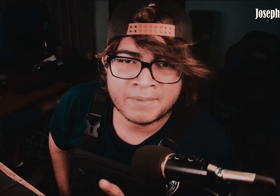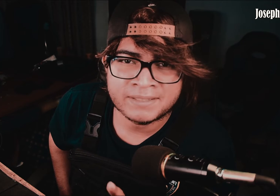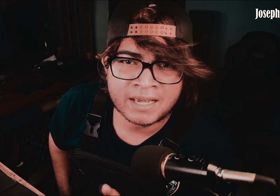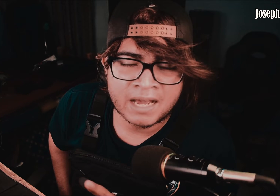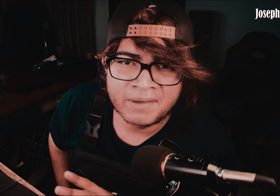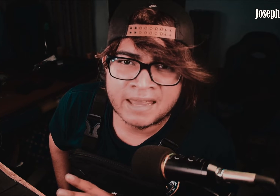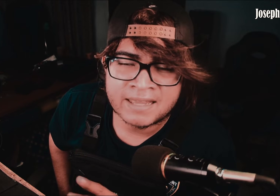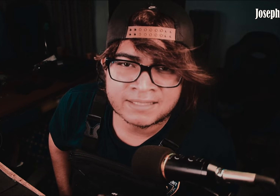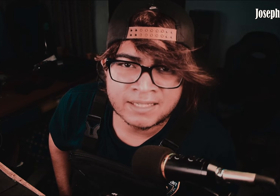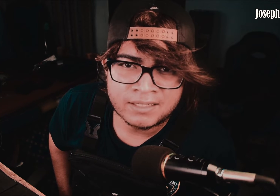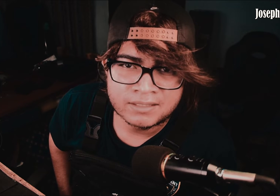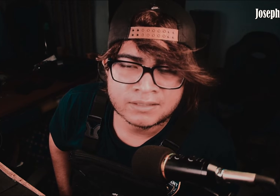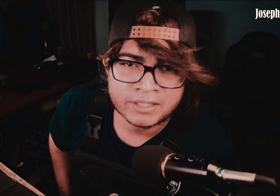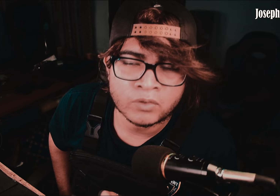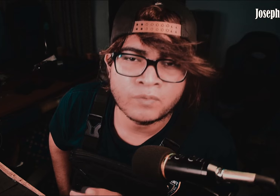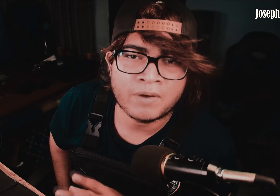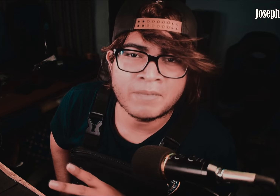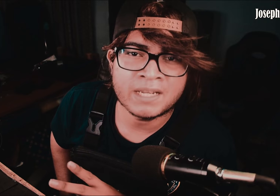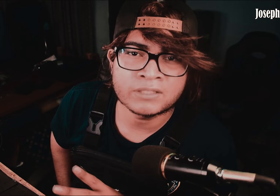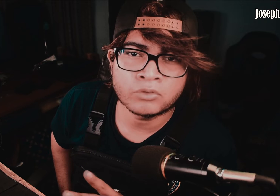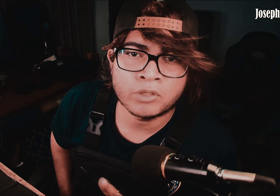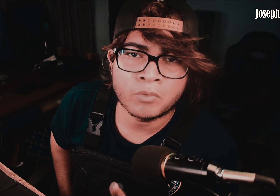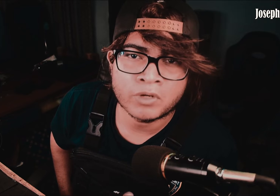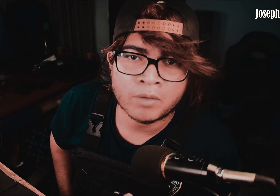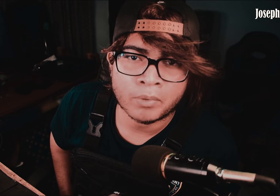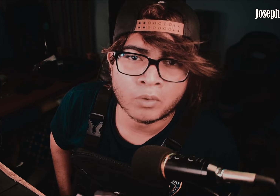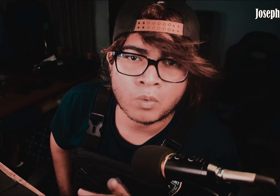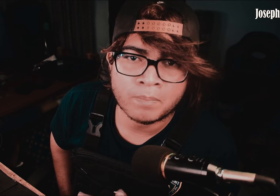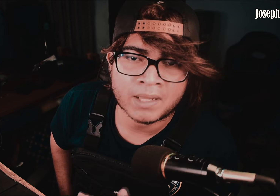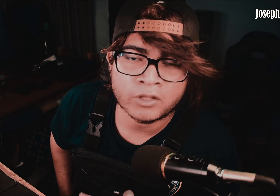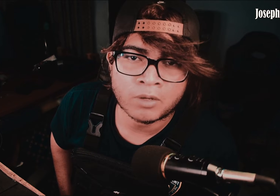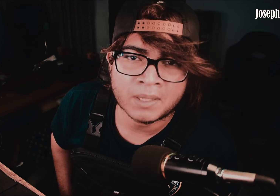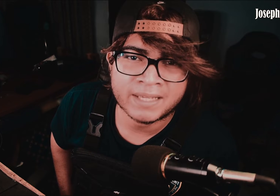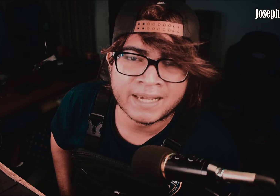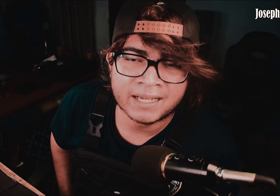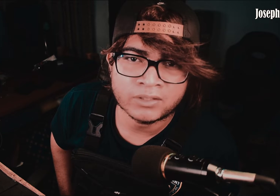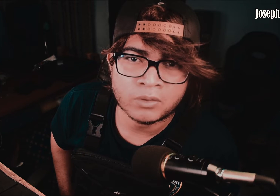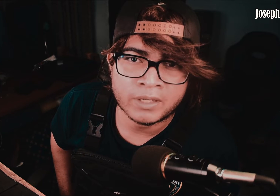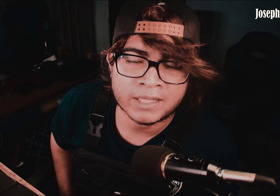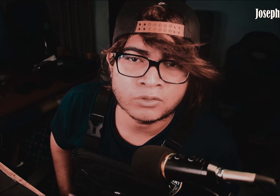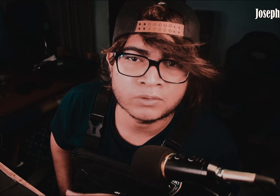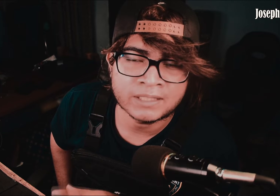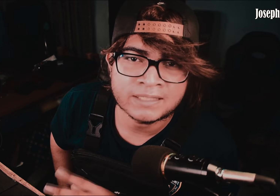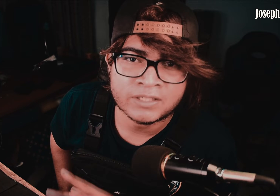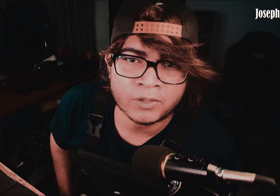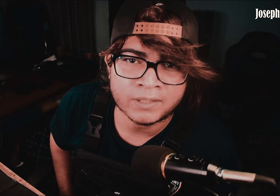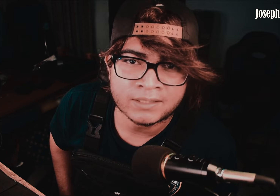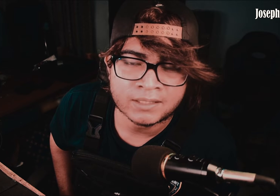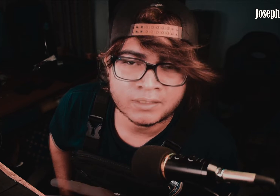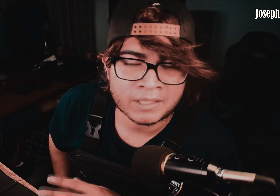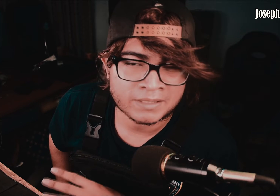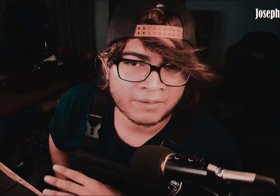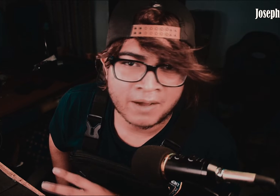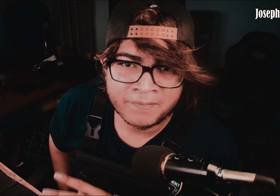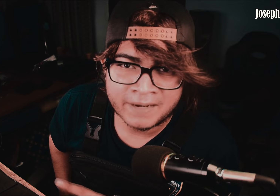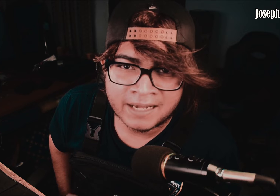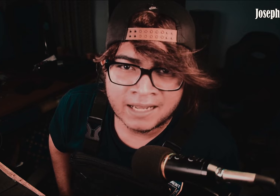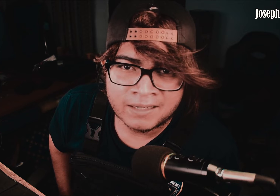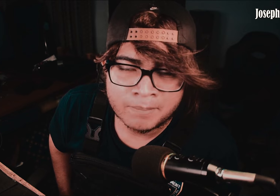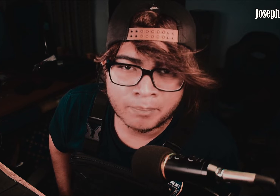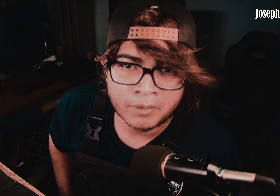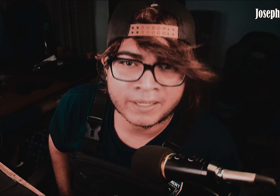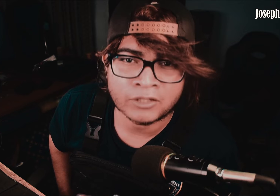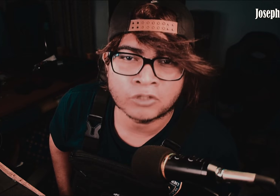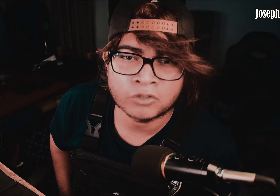prácticamente acaba de decir si un familiar suyo murió por culpa de norman quijano y de sus decisiones pues se va a